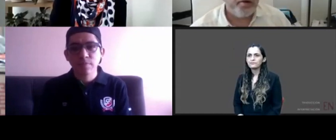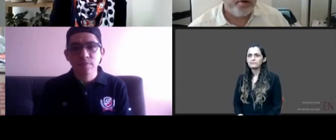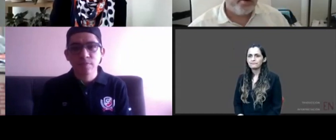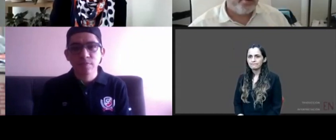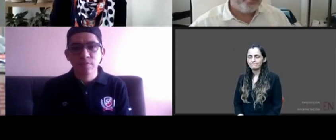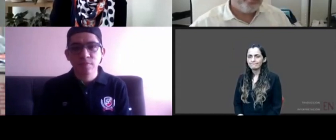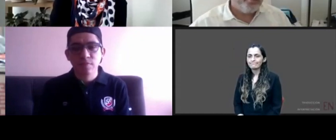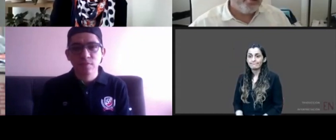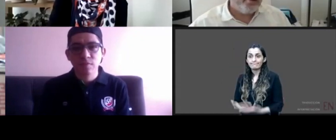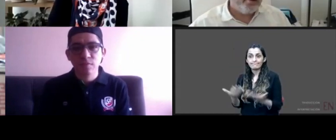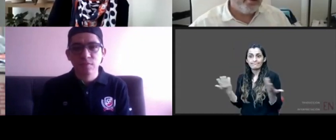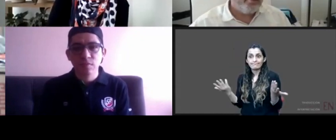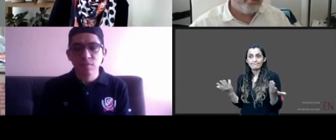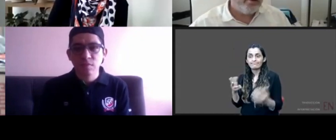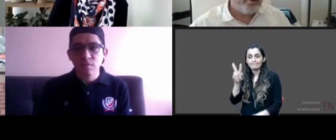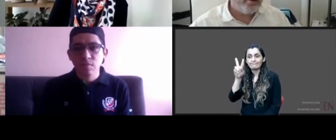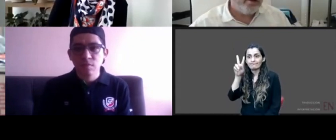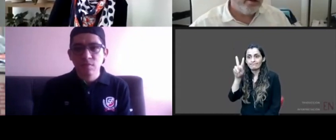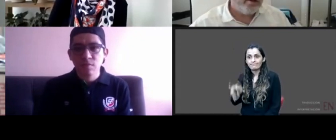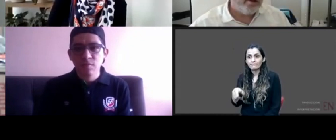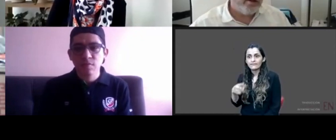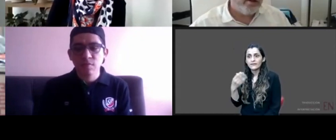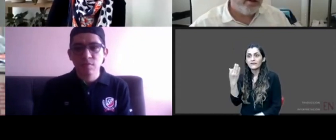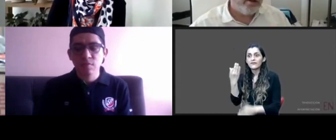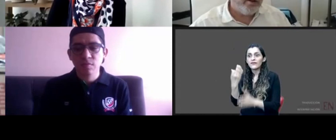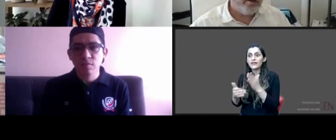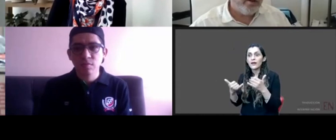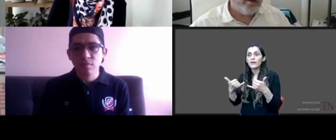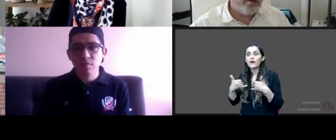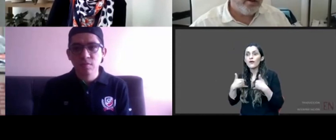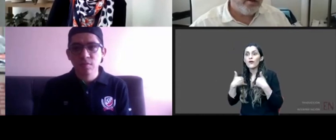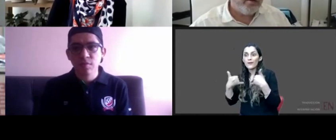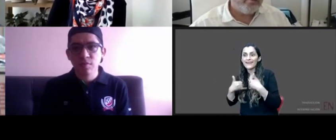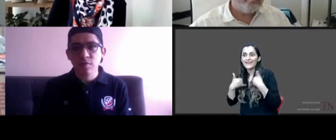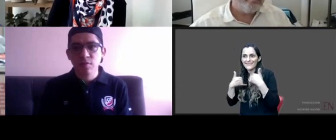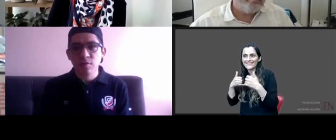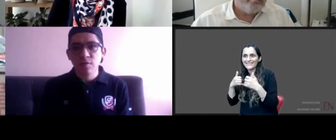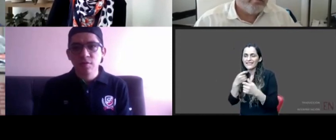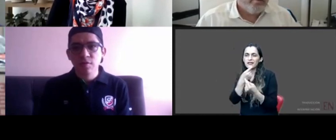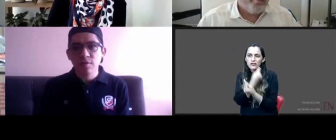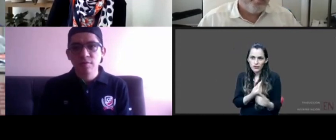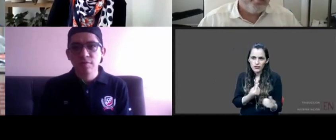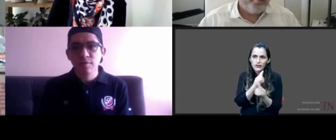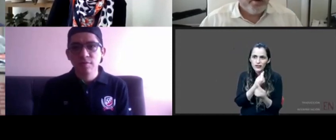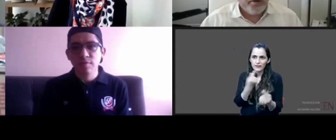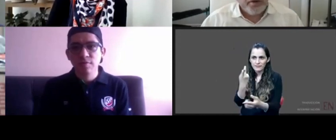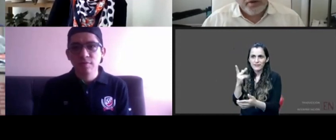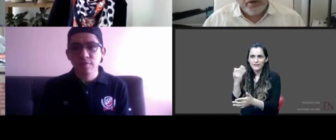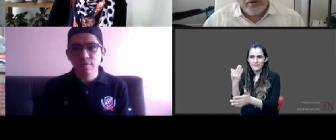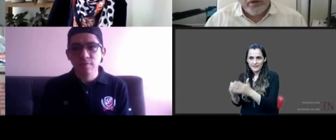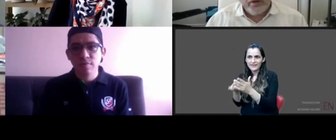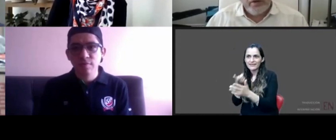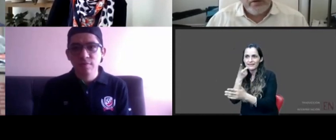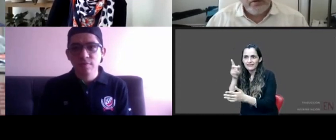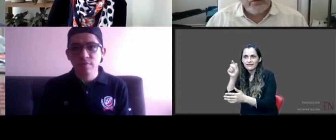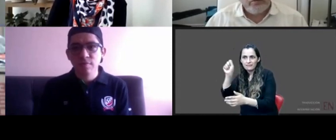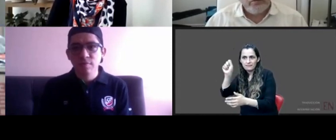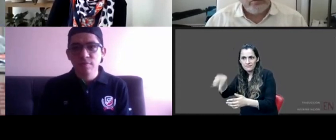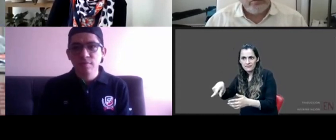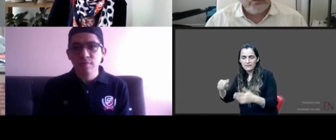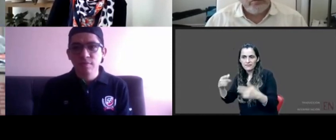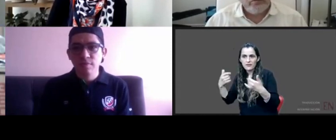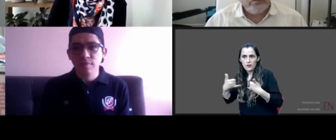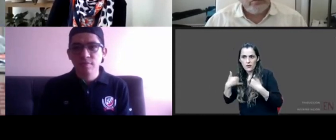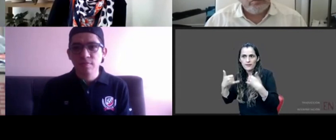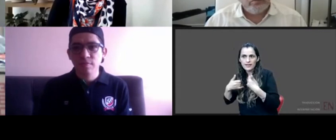No habíamos abordado el tema de adolescentes y de jóvenes, de cómo esta etapa de desarrollo requiere también una